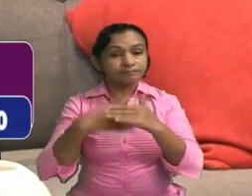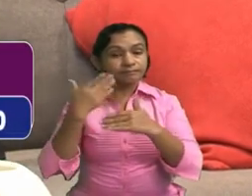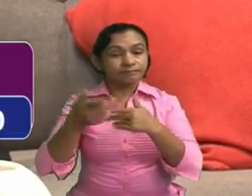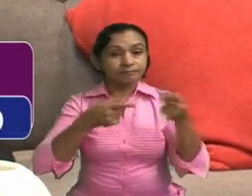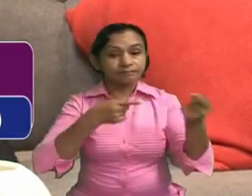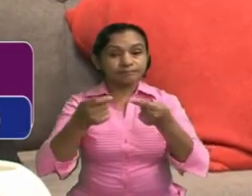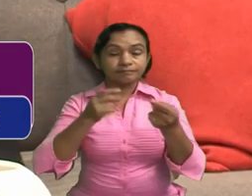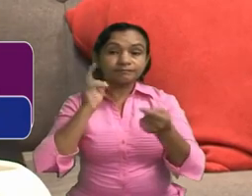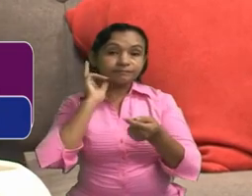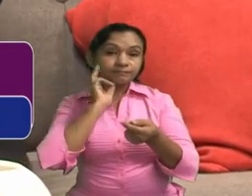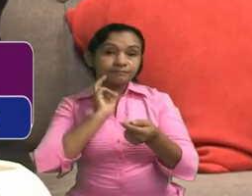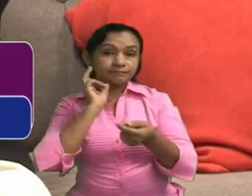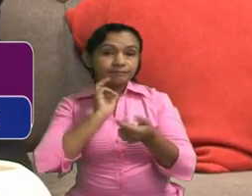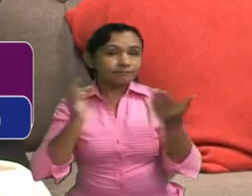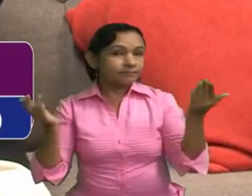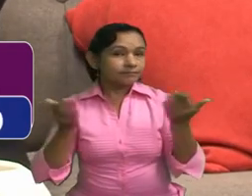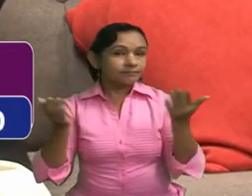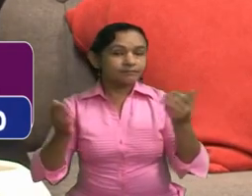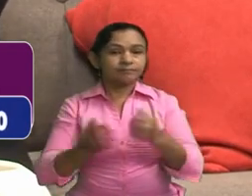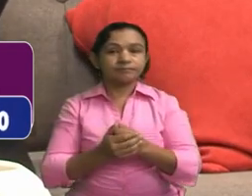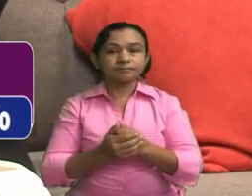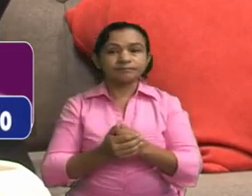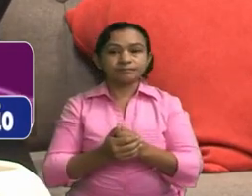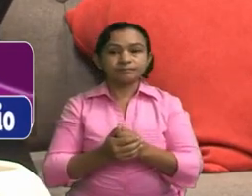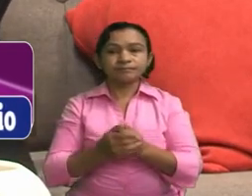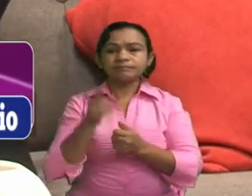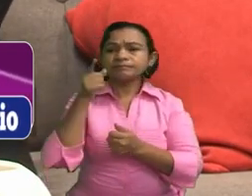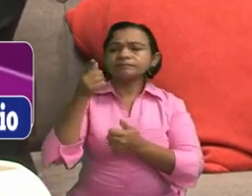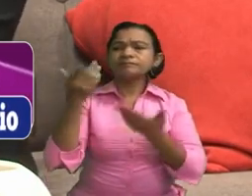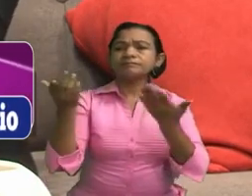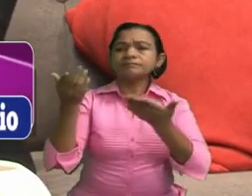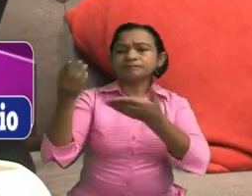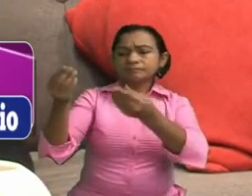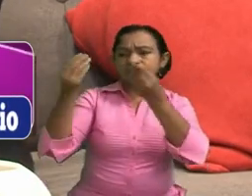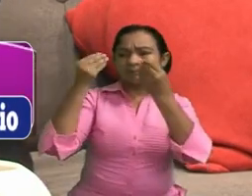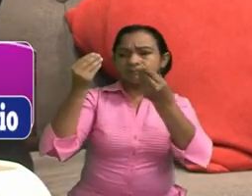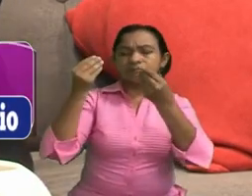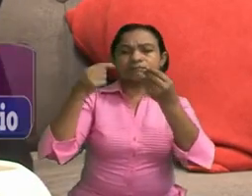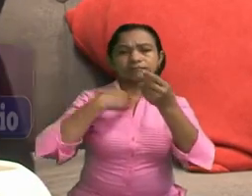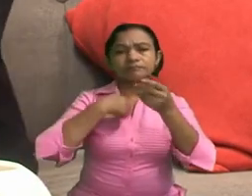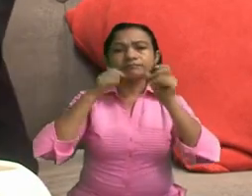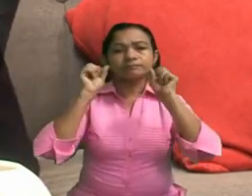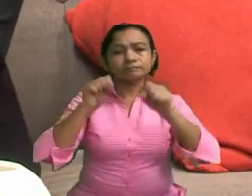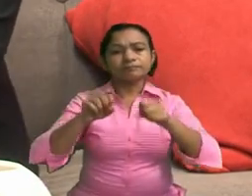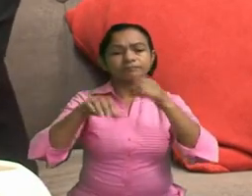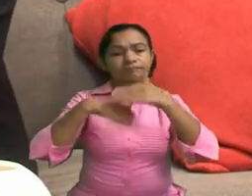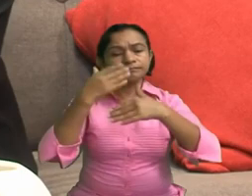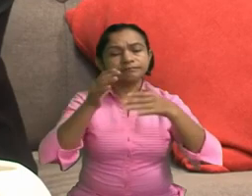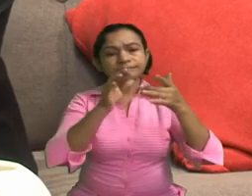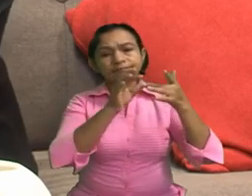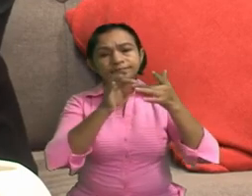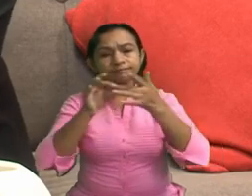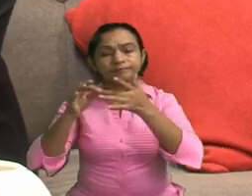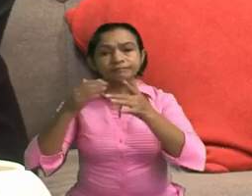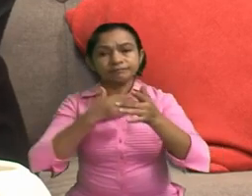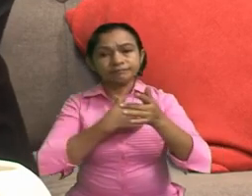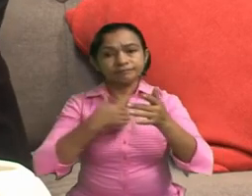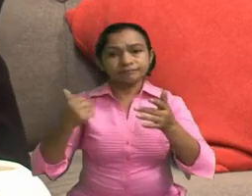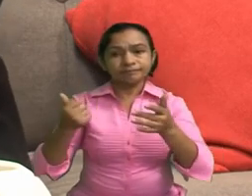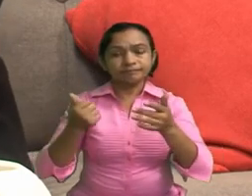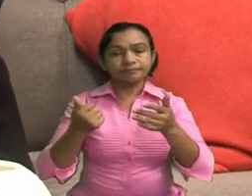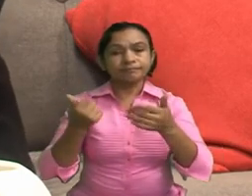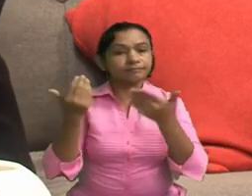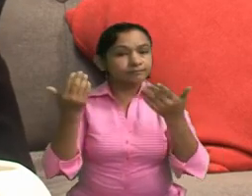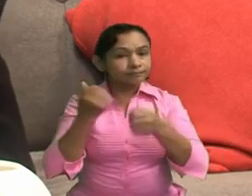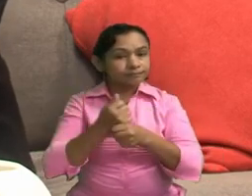mi producto? Claro. ¿En qué me puedes capacitar para yo poder especializar mejor o hacer mejor mi